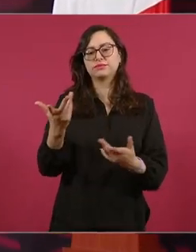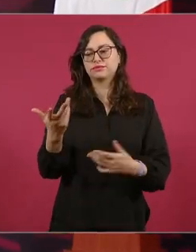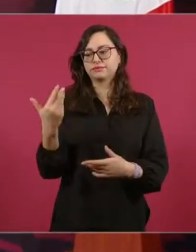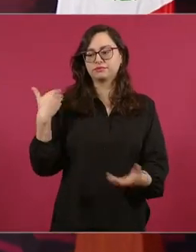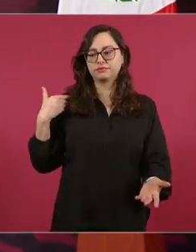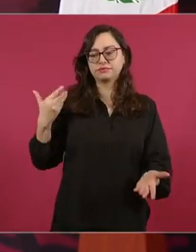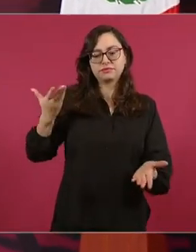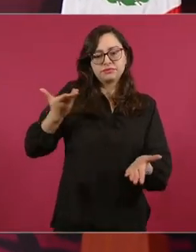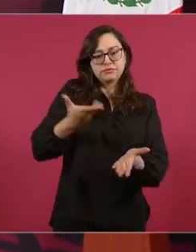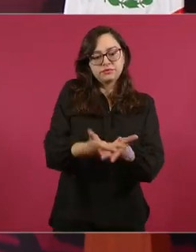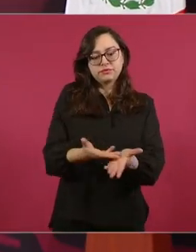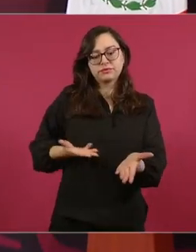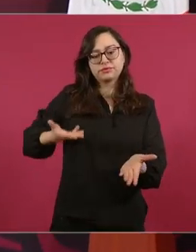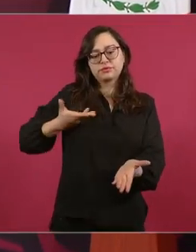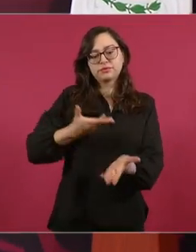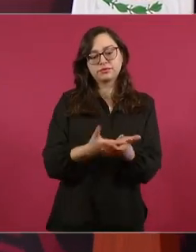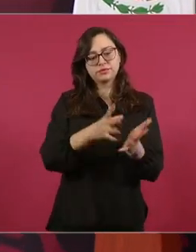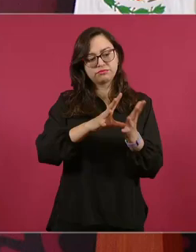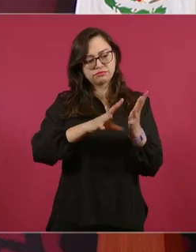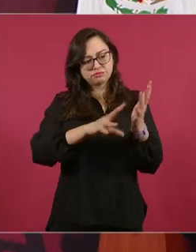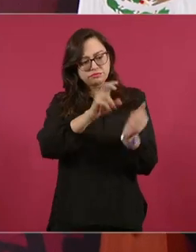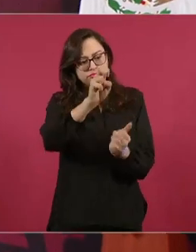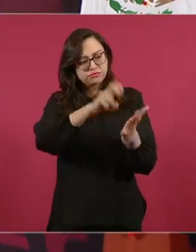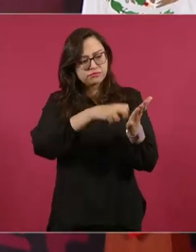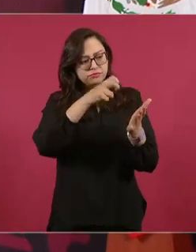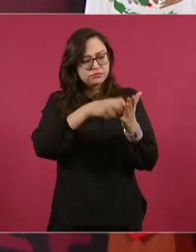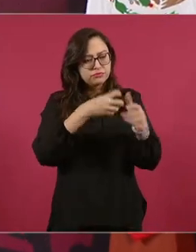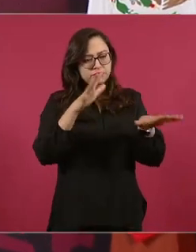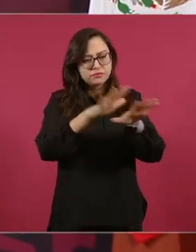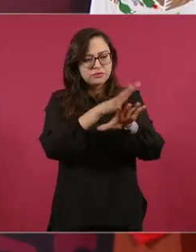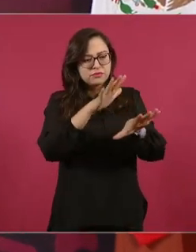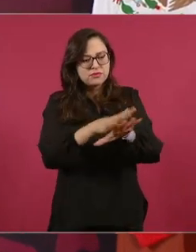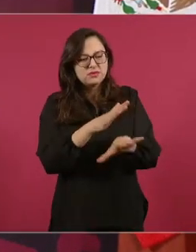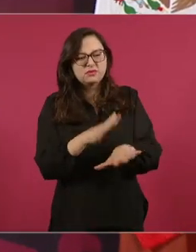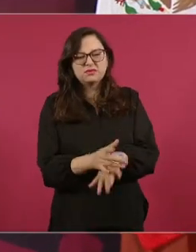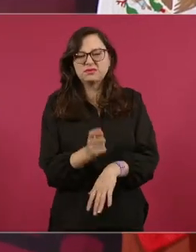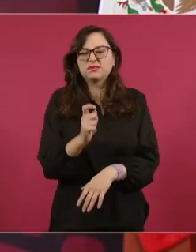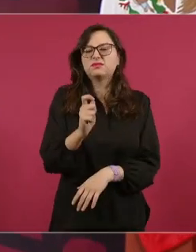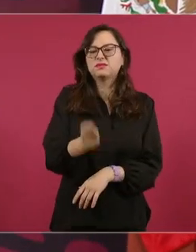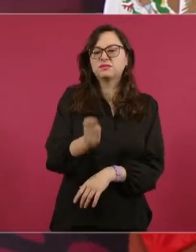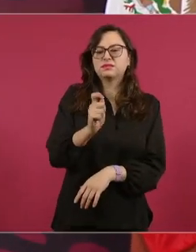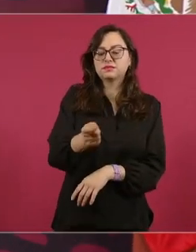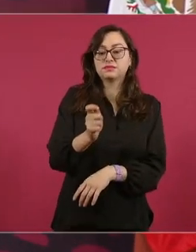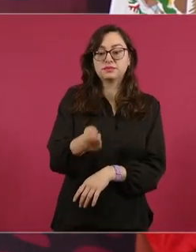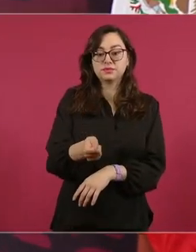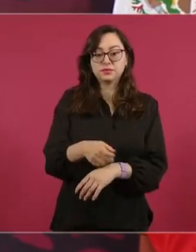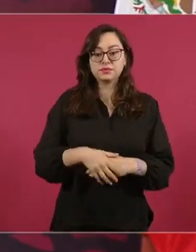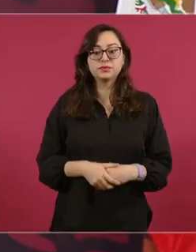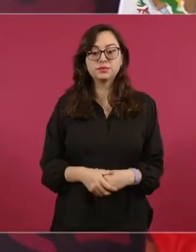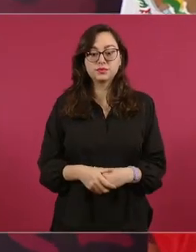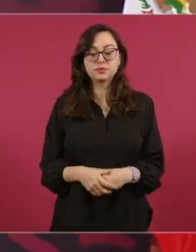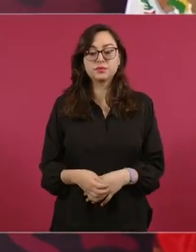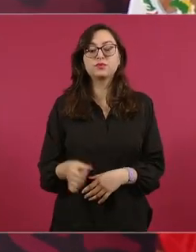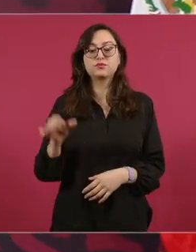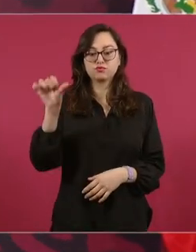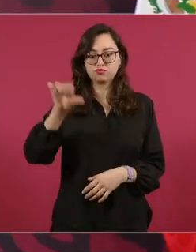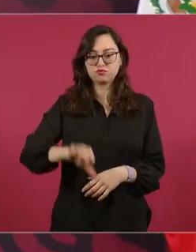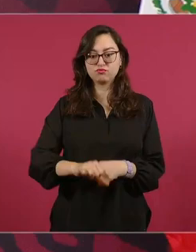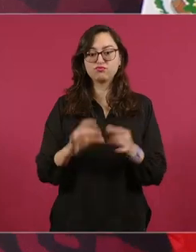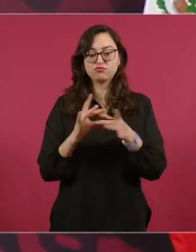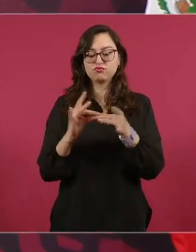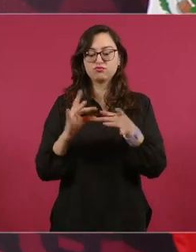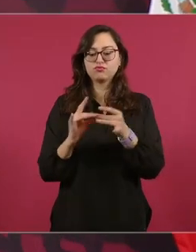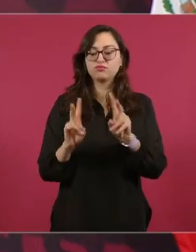vamos a tratar el tema de las pensiones a los